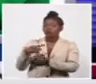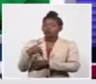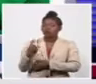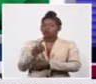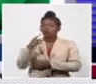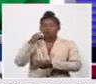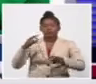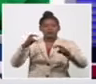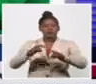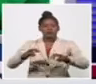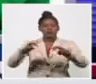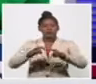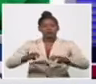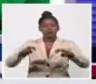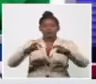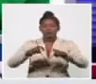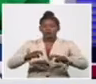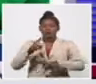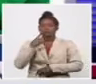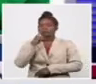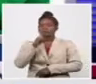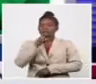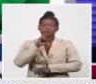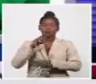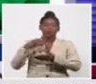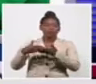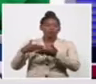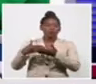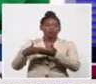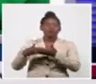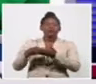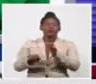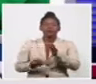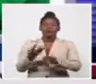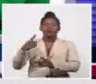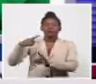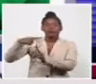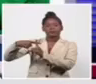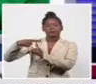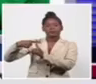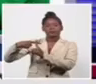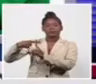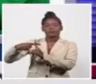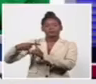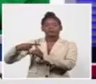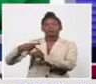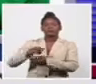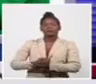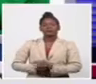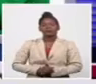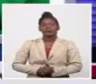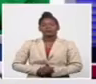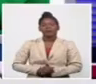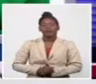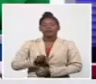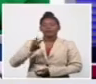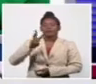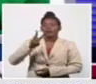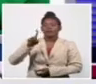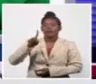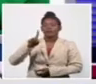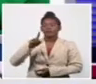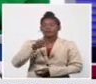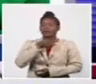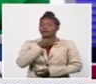PCR, el que resultó positivo, y ya desde el 31 de enero